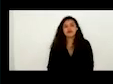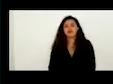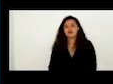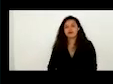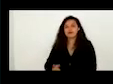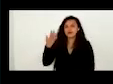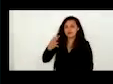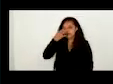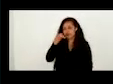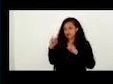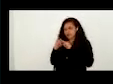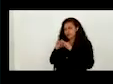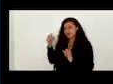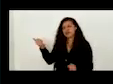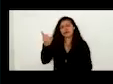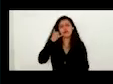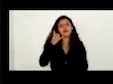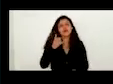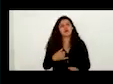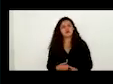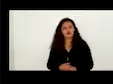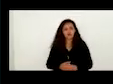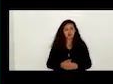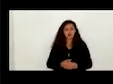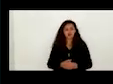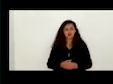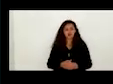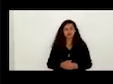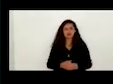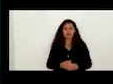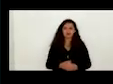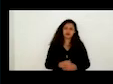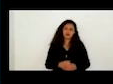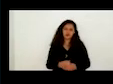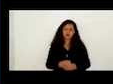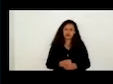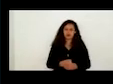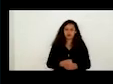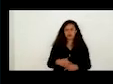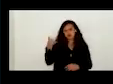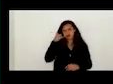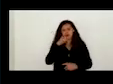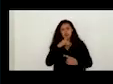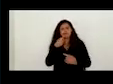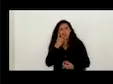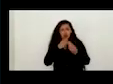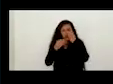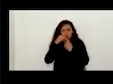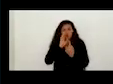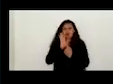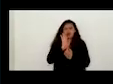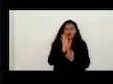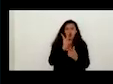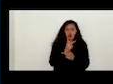de una institución me hablaba que y me mostraba muchos de los alimentos y o productos